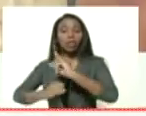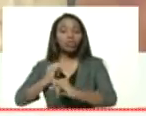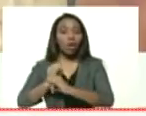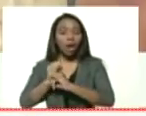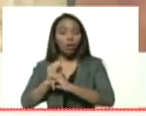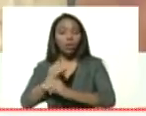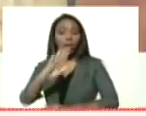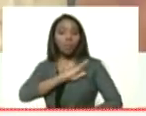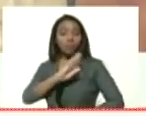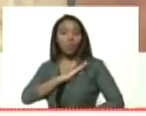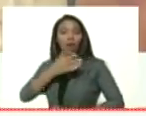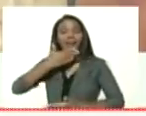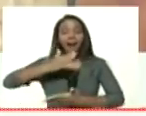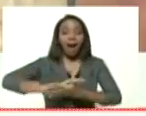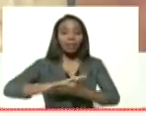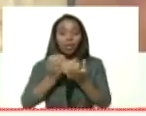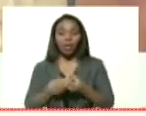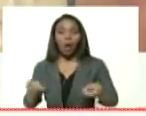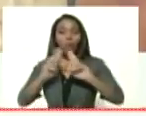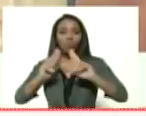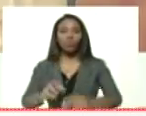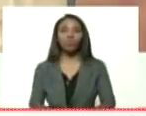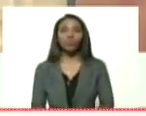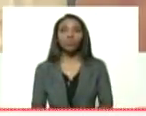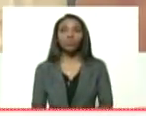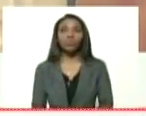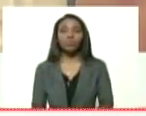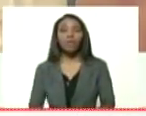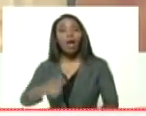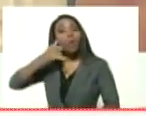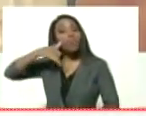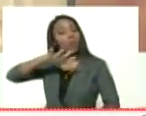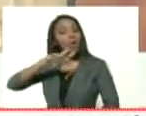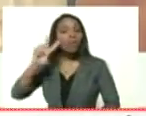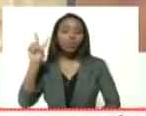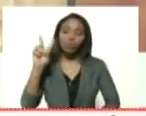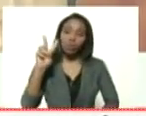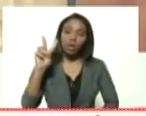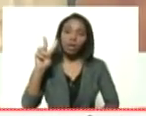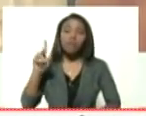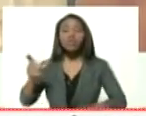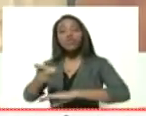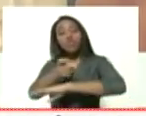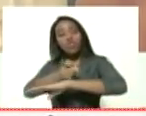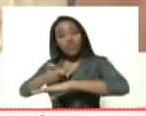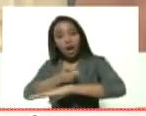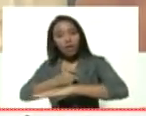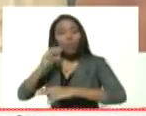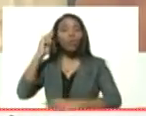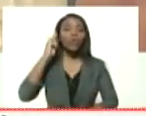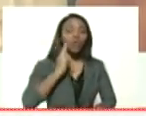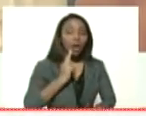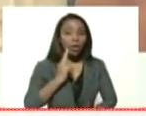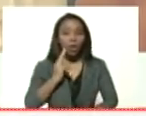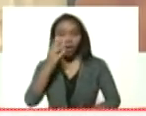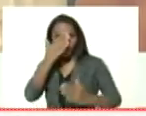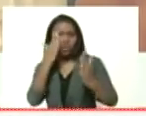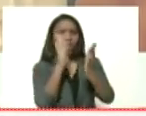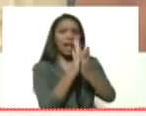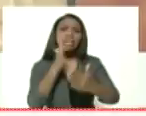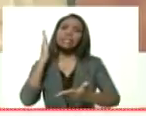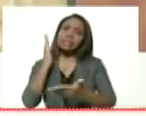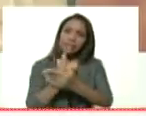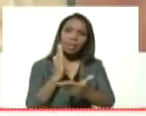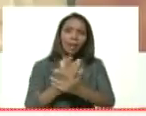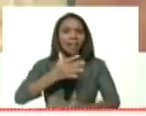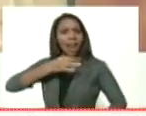de la propia Carta de las Naciones Unidas. El pueblo de Venezuela y su gobierno bolivariano enfrentarán siempre con